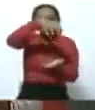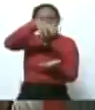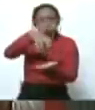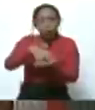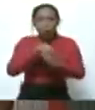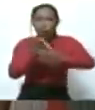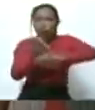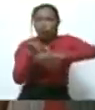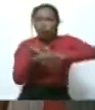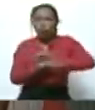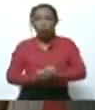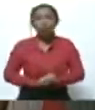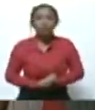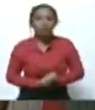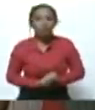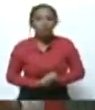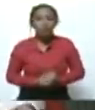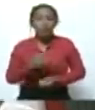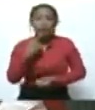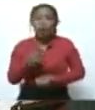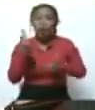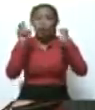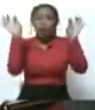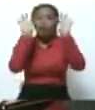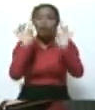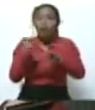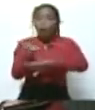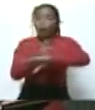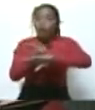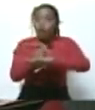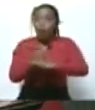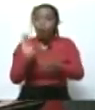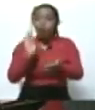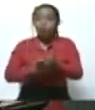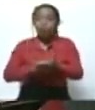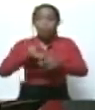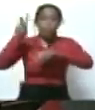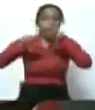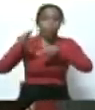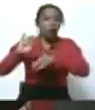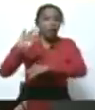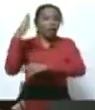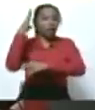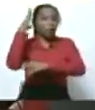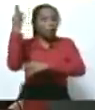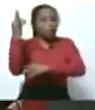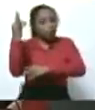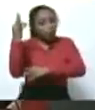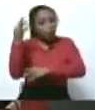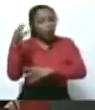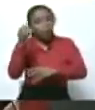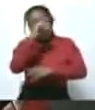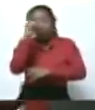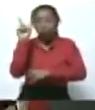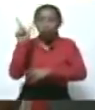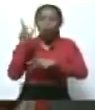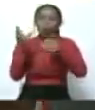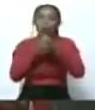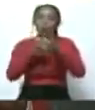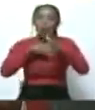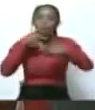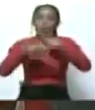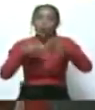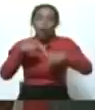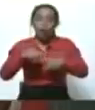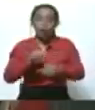y municipales? ¿Precisó que el nuevo modelo de gobierno será expuesto en este quinto Congreso del Partido Socialista Unido de Venezuela,